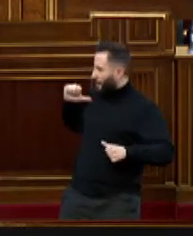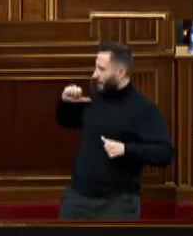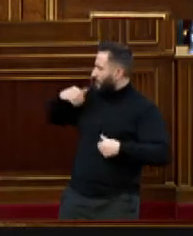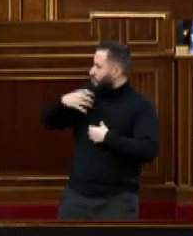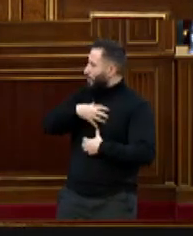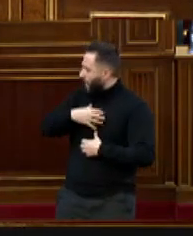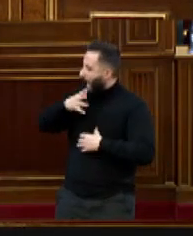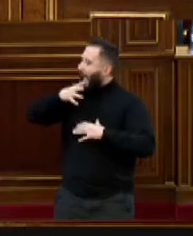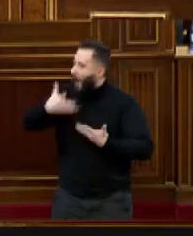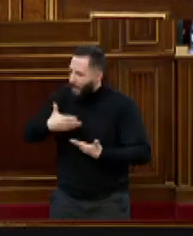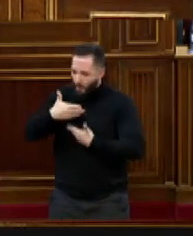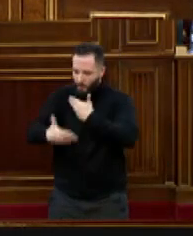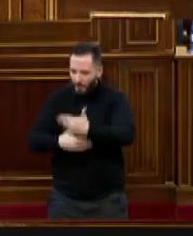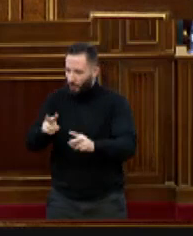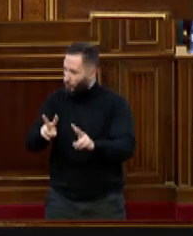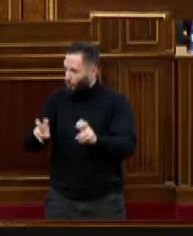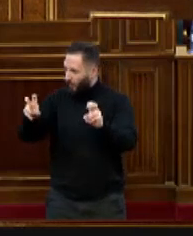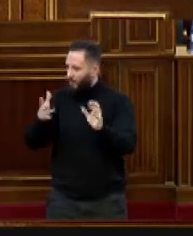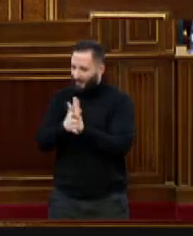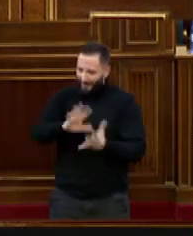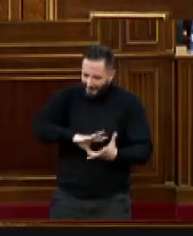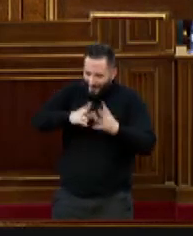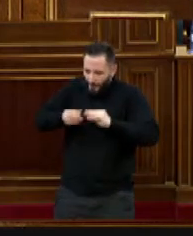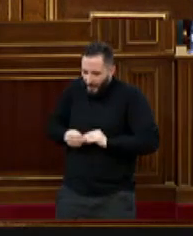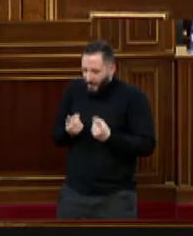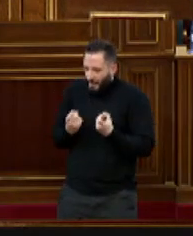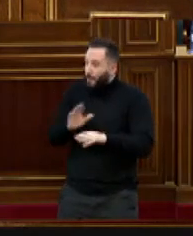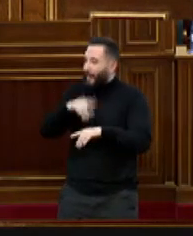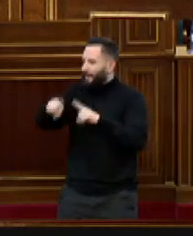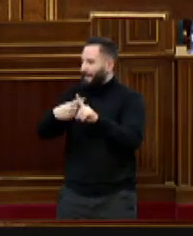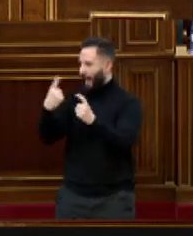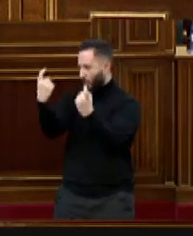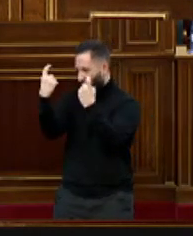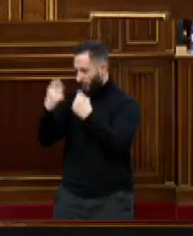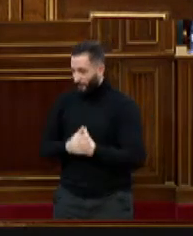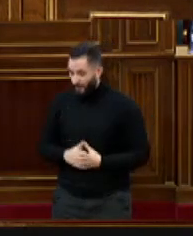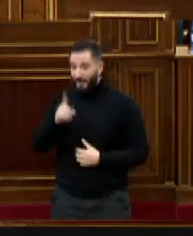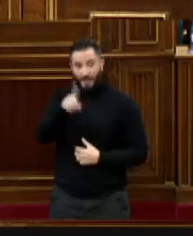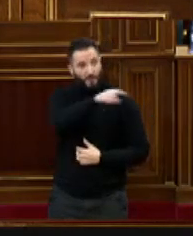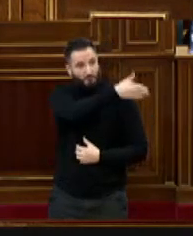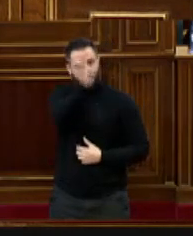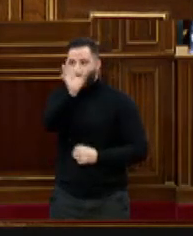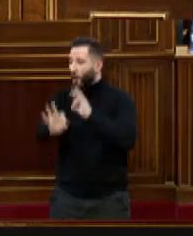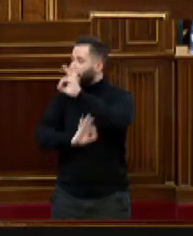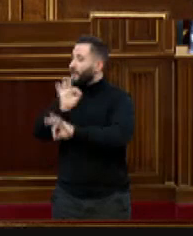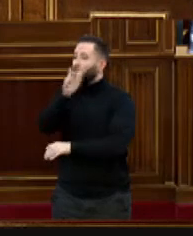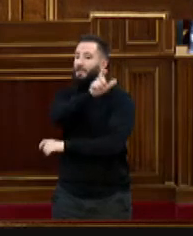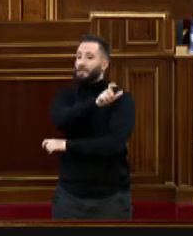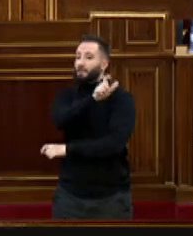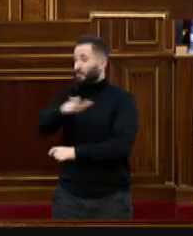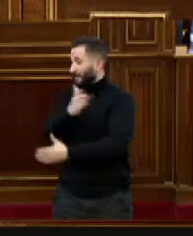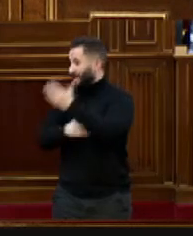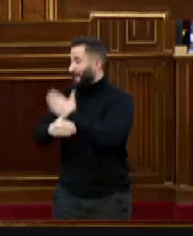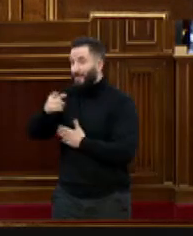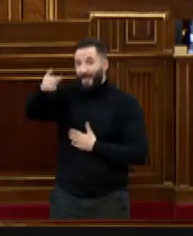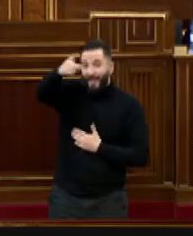contarnos Y eso es un proceso que también que hay que madurar y que hay que ayudar y que hay que educar y luego están tan las propias organizaciones del mundo de la discapacidad que tienen que